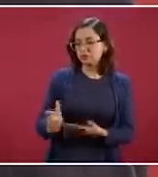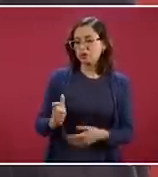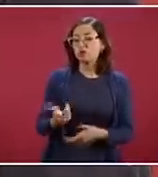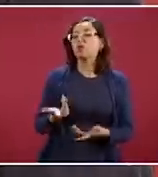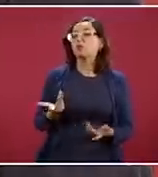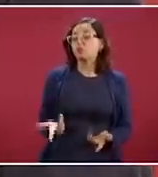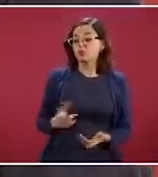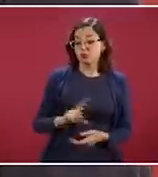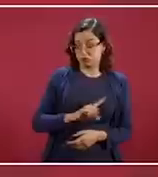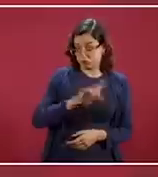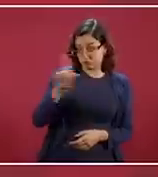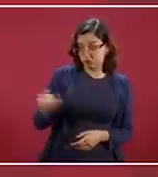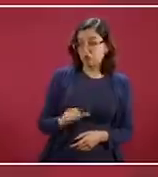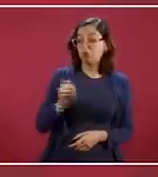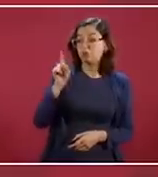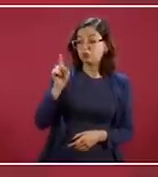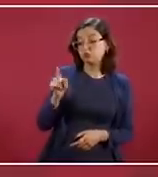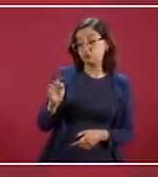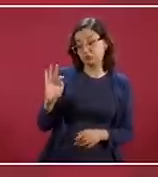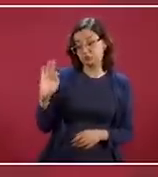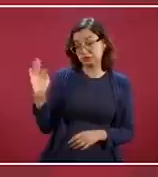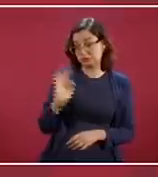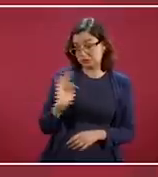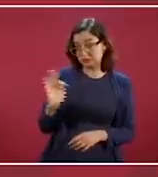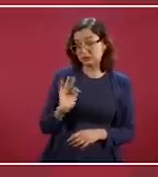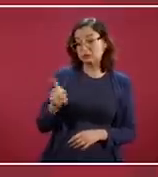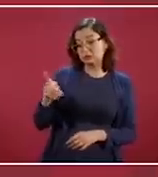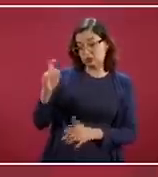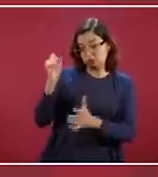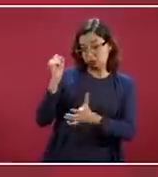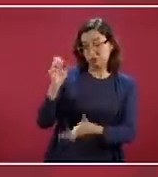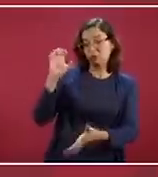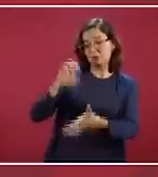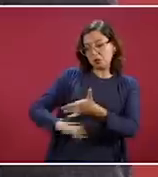que te podemos ir descontando